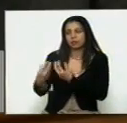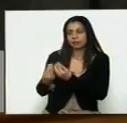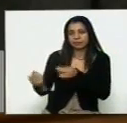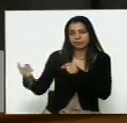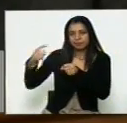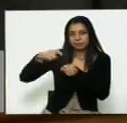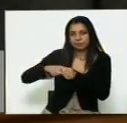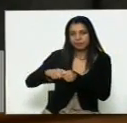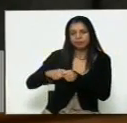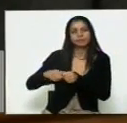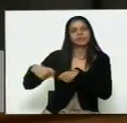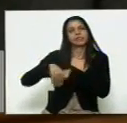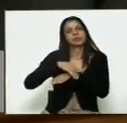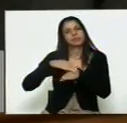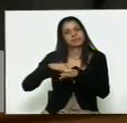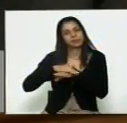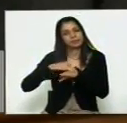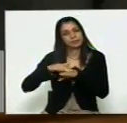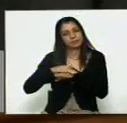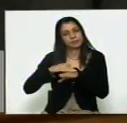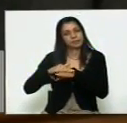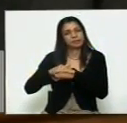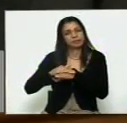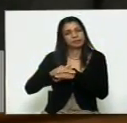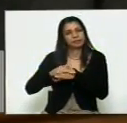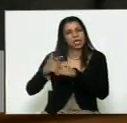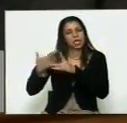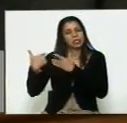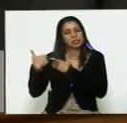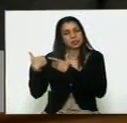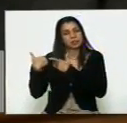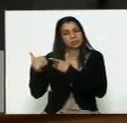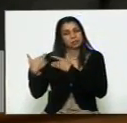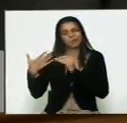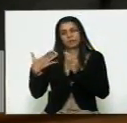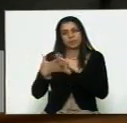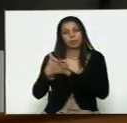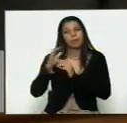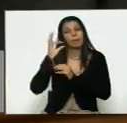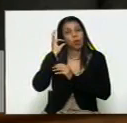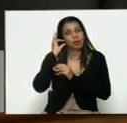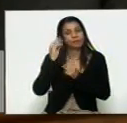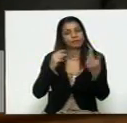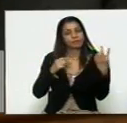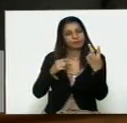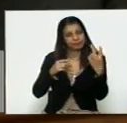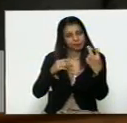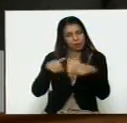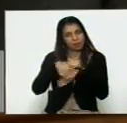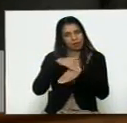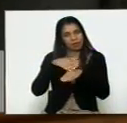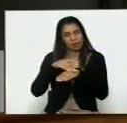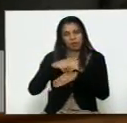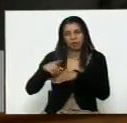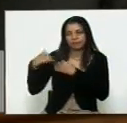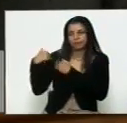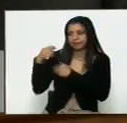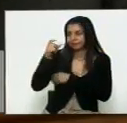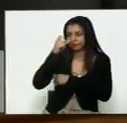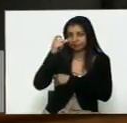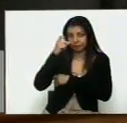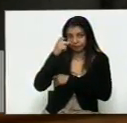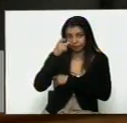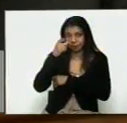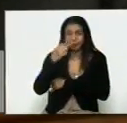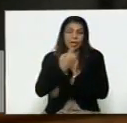el Ministerio del Poder Popular, con competencia en materia de mujeres, deberán vigilar que los centros